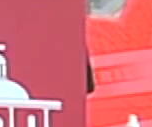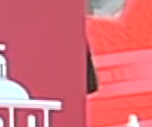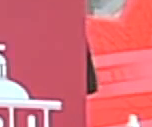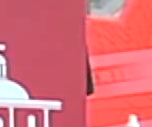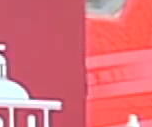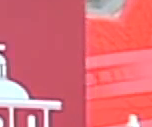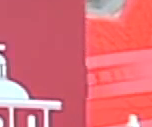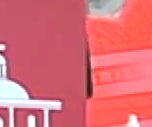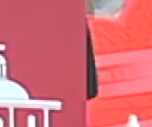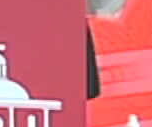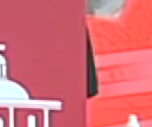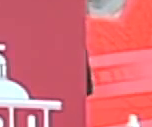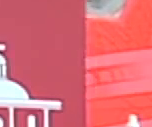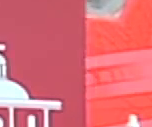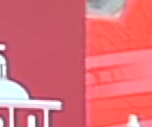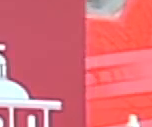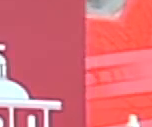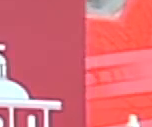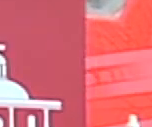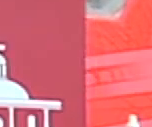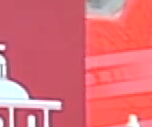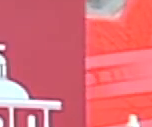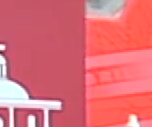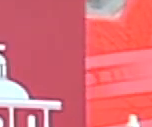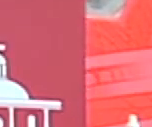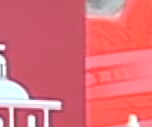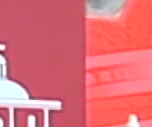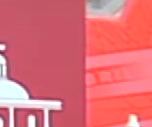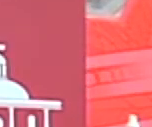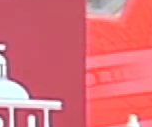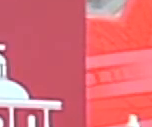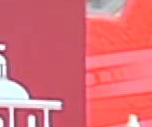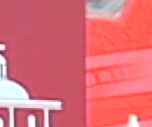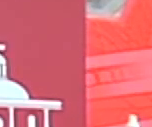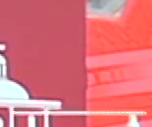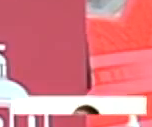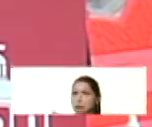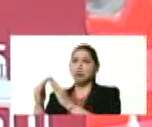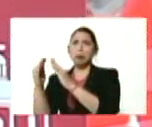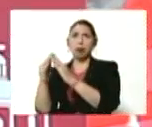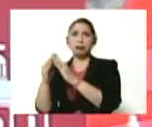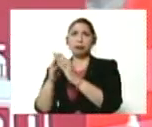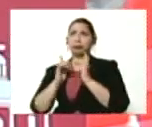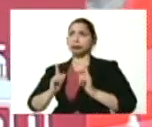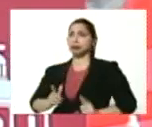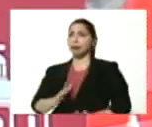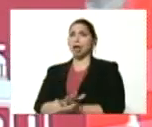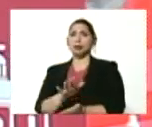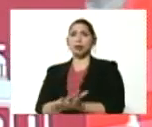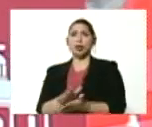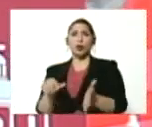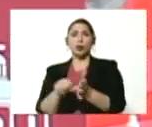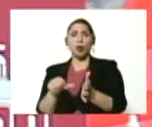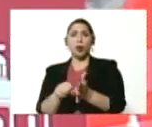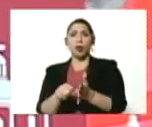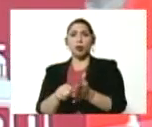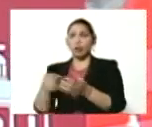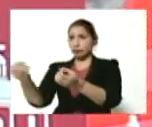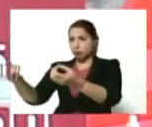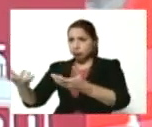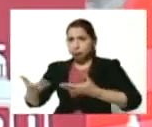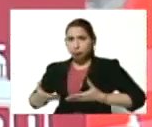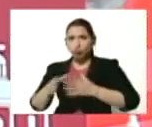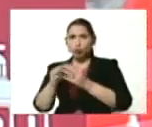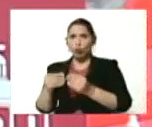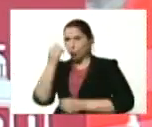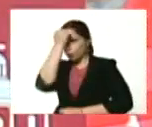y enero a mayo del 2019, se encontraba en su finca donde recibió a estos desertores paramilitares